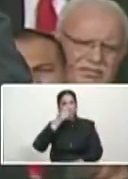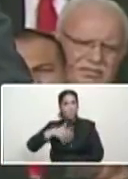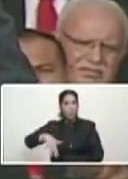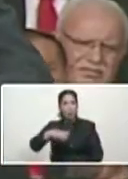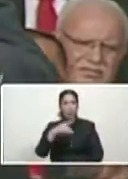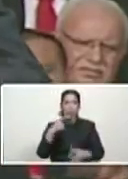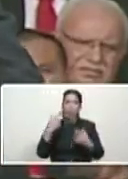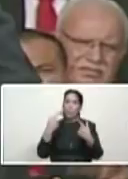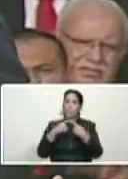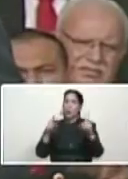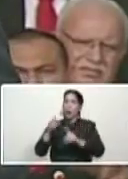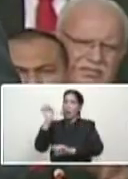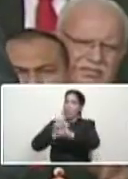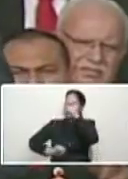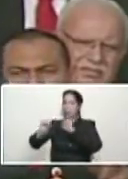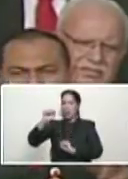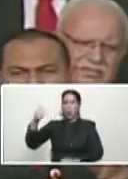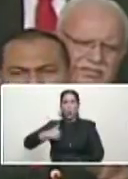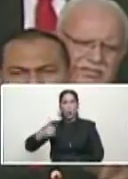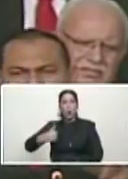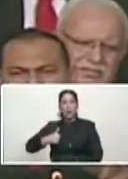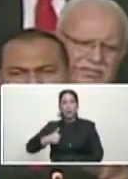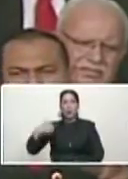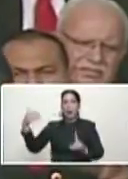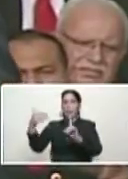de cualquier amenaza imperialista.